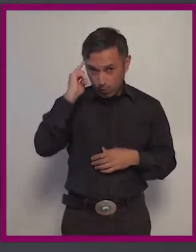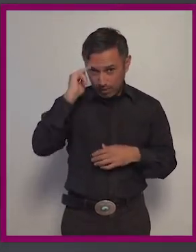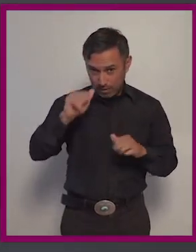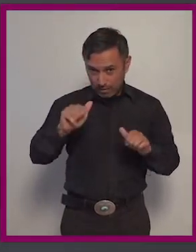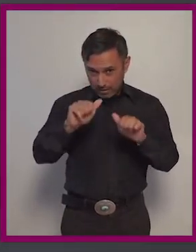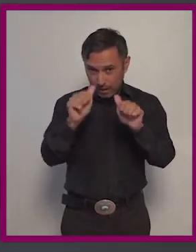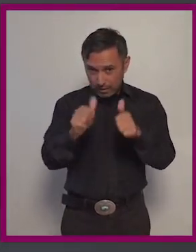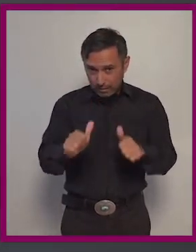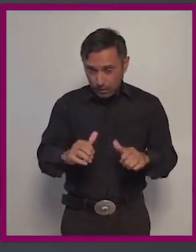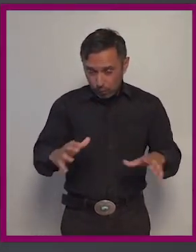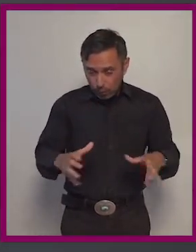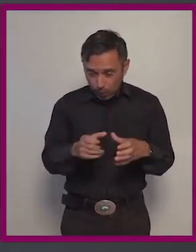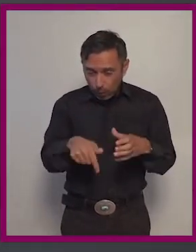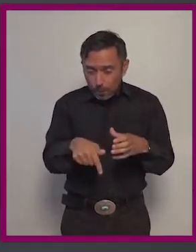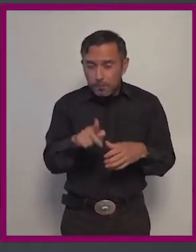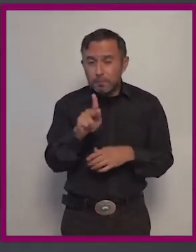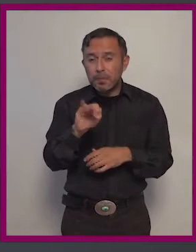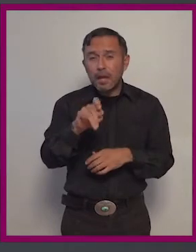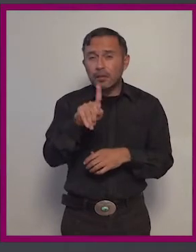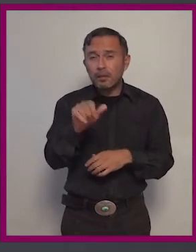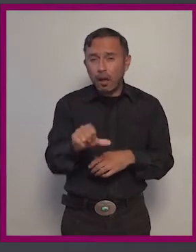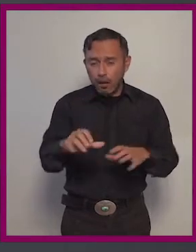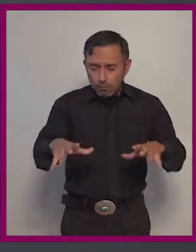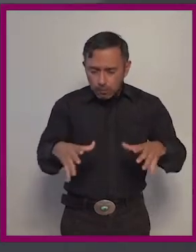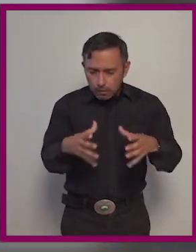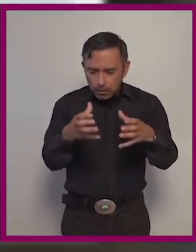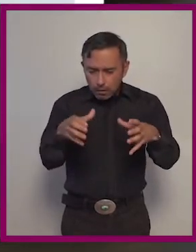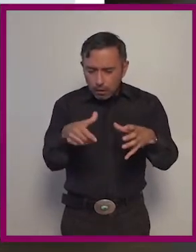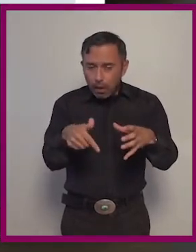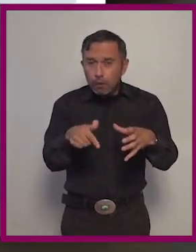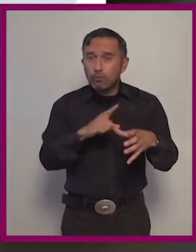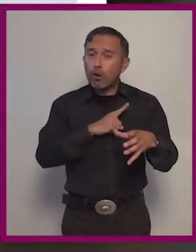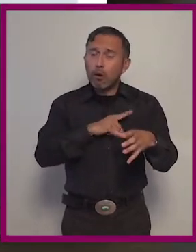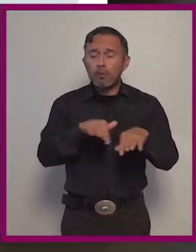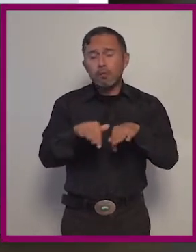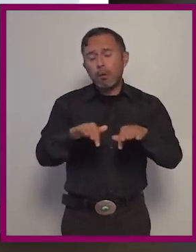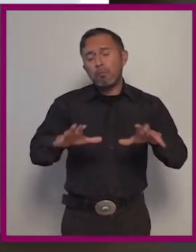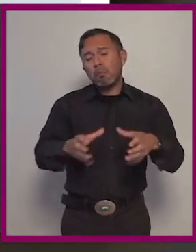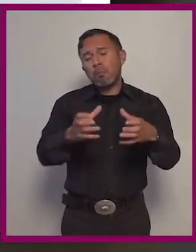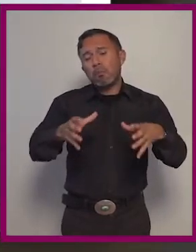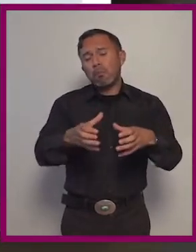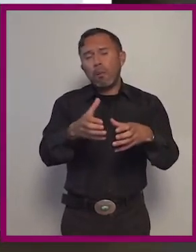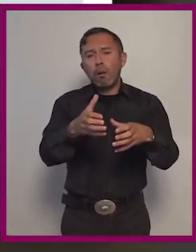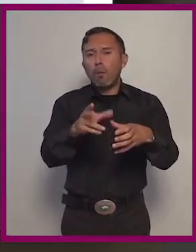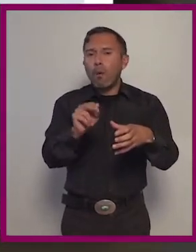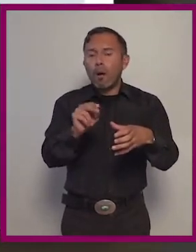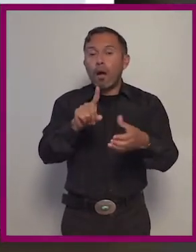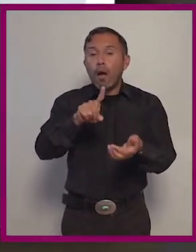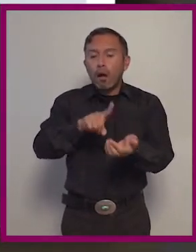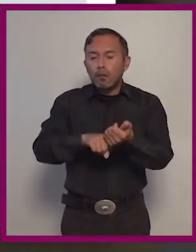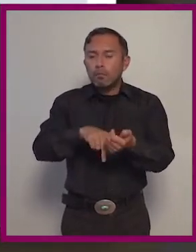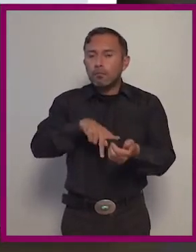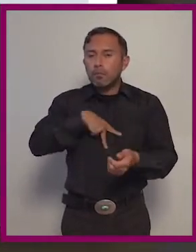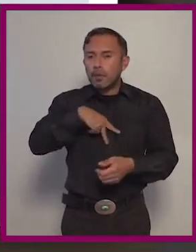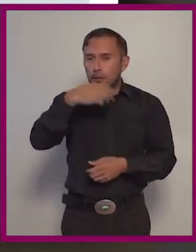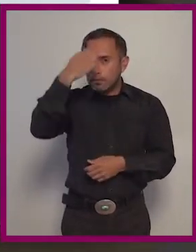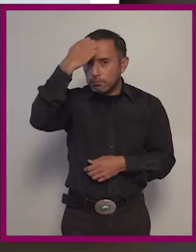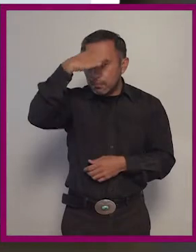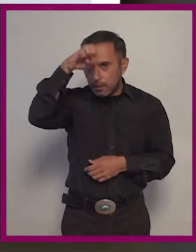solamente estás trabajando una pieza, estás plasmando tu experiencia.